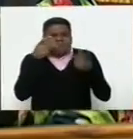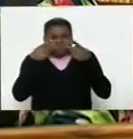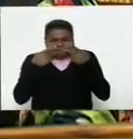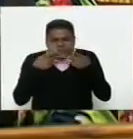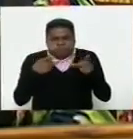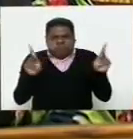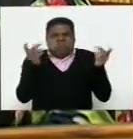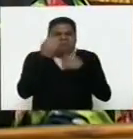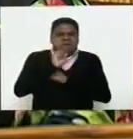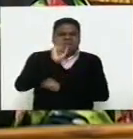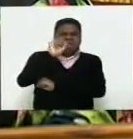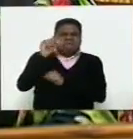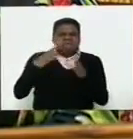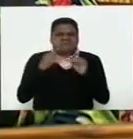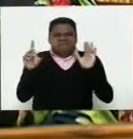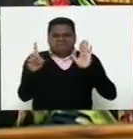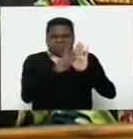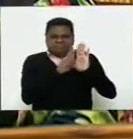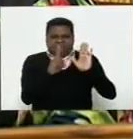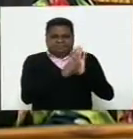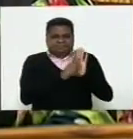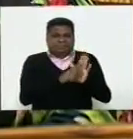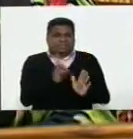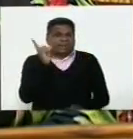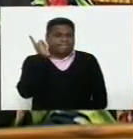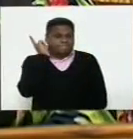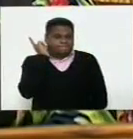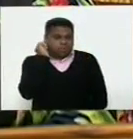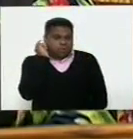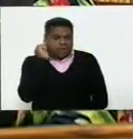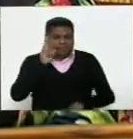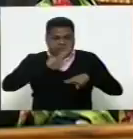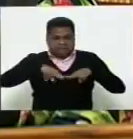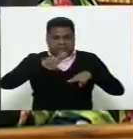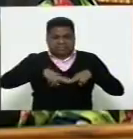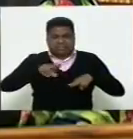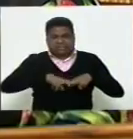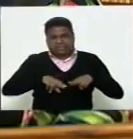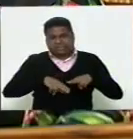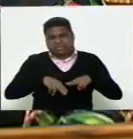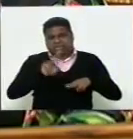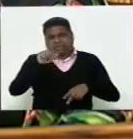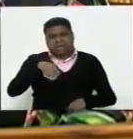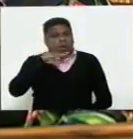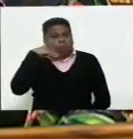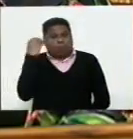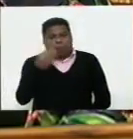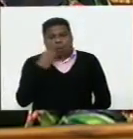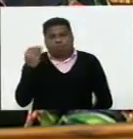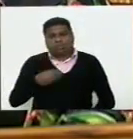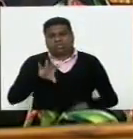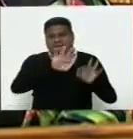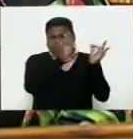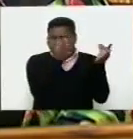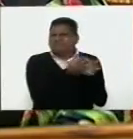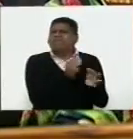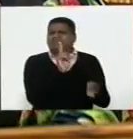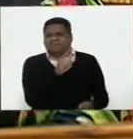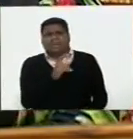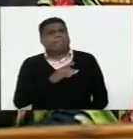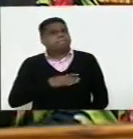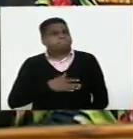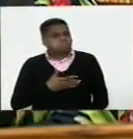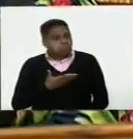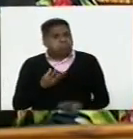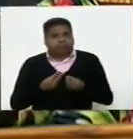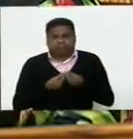y defensa de los derechos de las mujeres, las niñas, niños y adolescentes y las familias